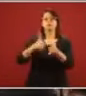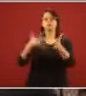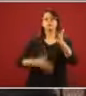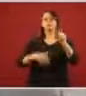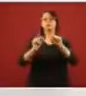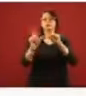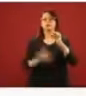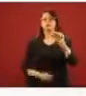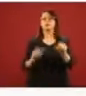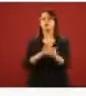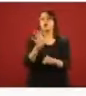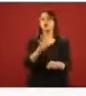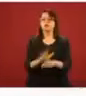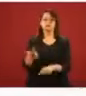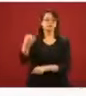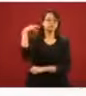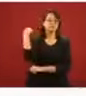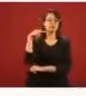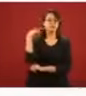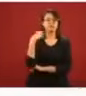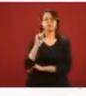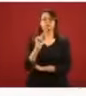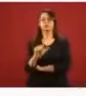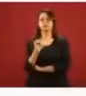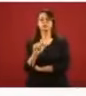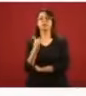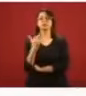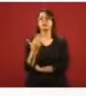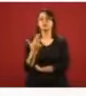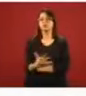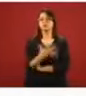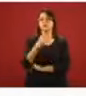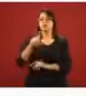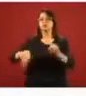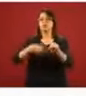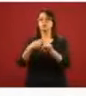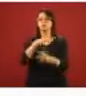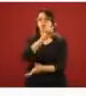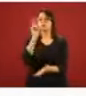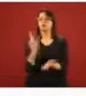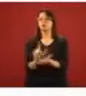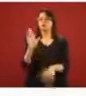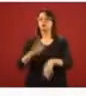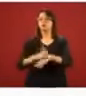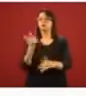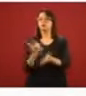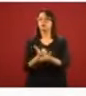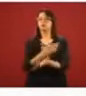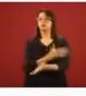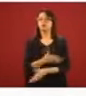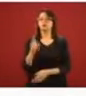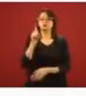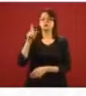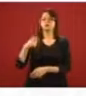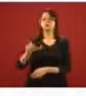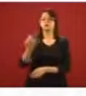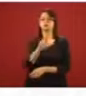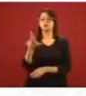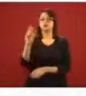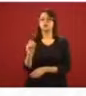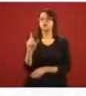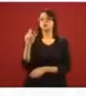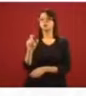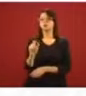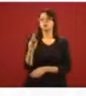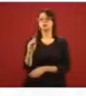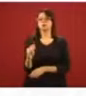México, Veracruz, 17.55 por litro, mientras que la más cara en Isla Mujeres, Quintana Roo, 20.99